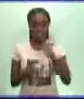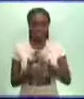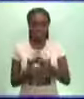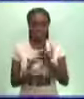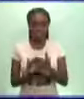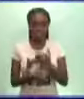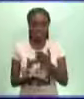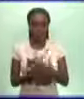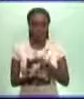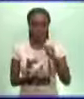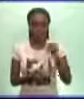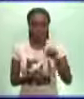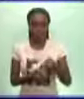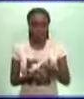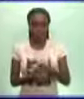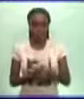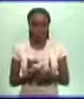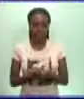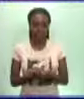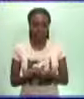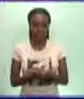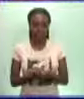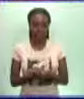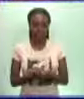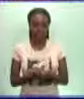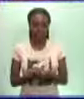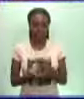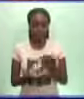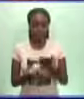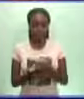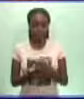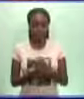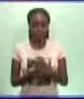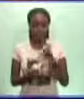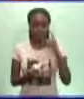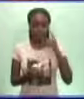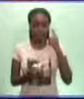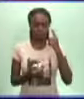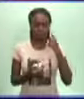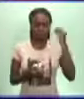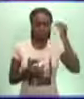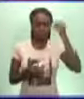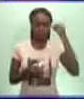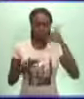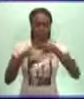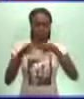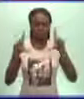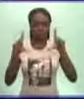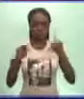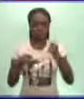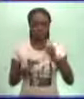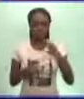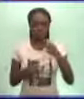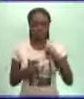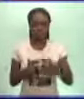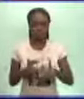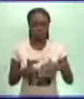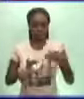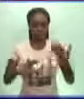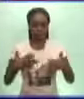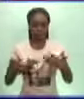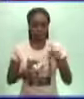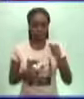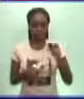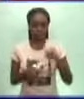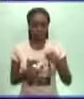nuestro encuentro de hoy. Para continuar reflexionando con este texto, te propongo la siguiente actividad que además